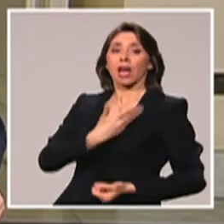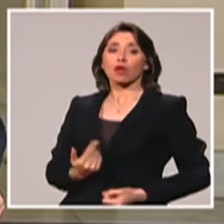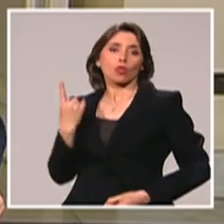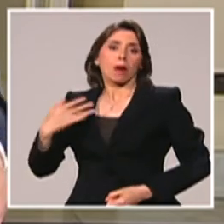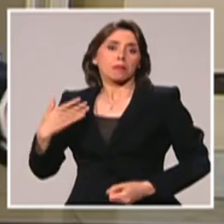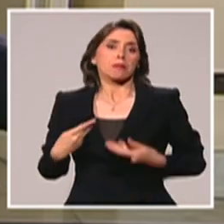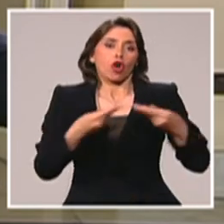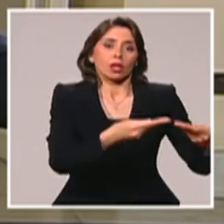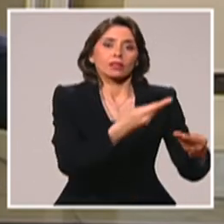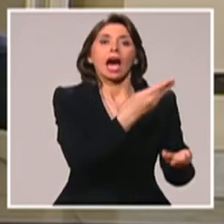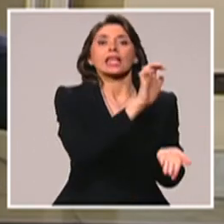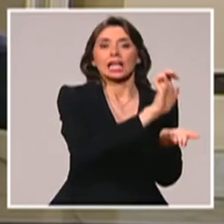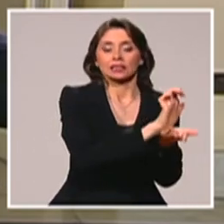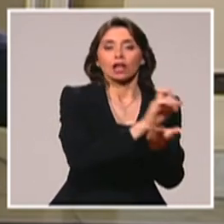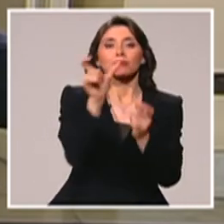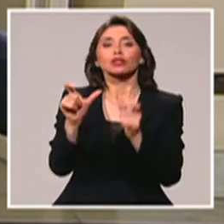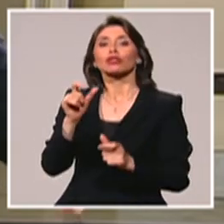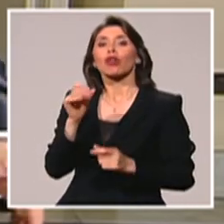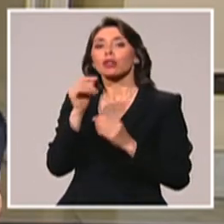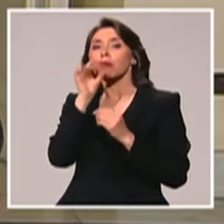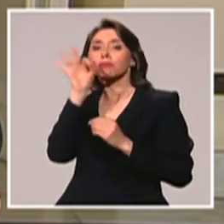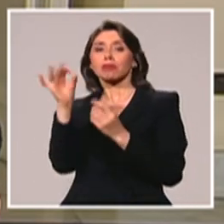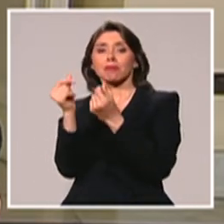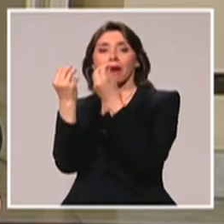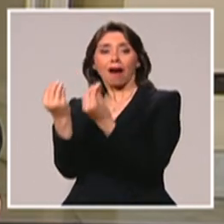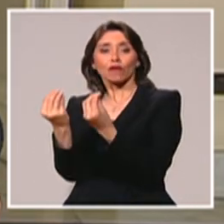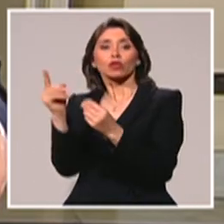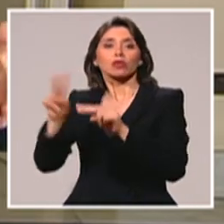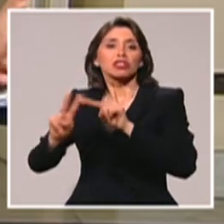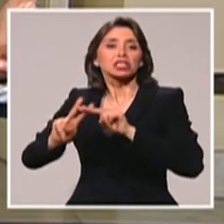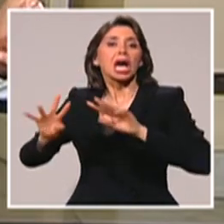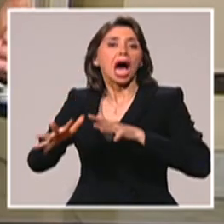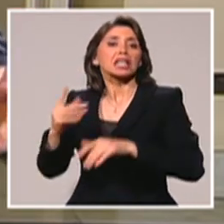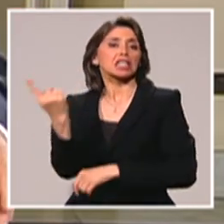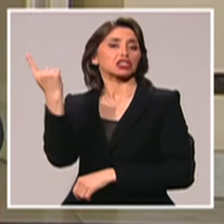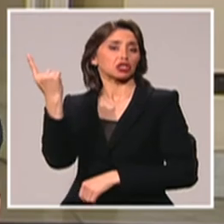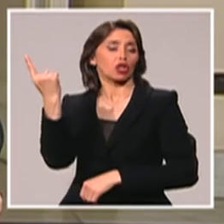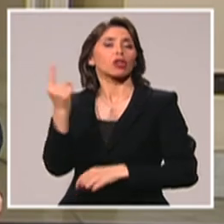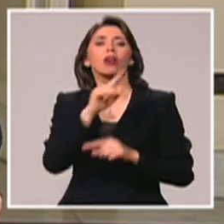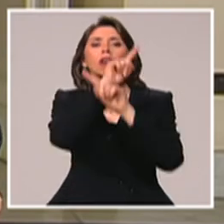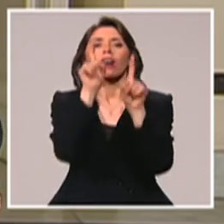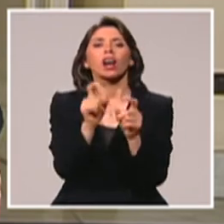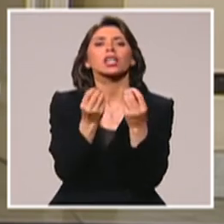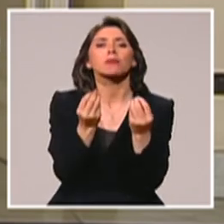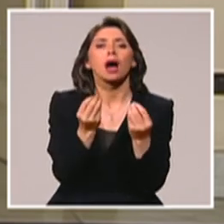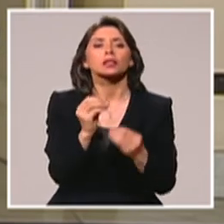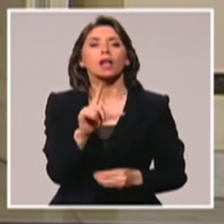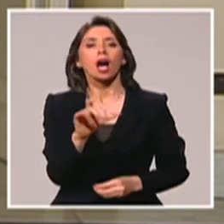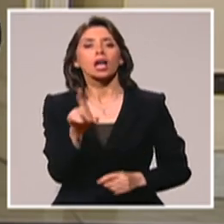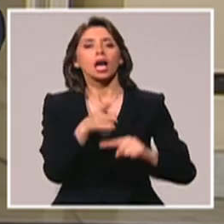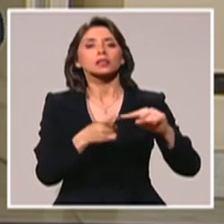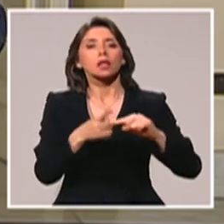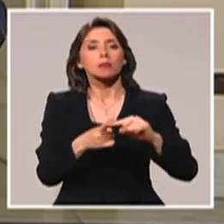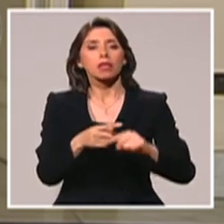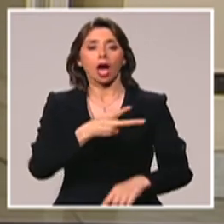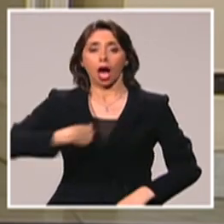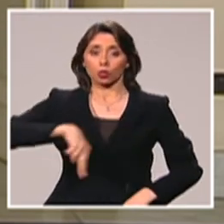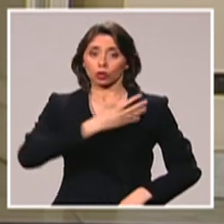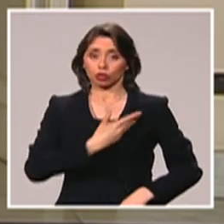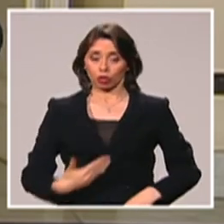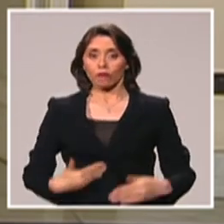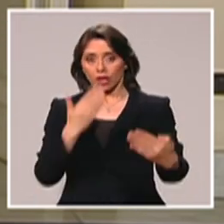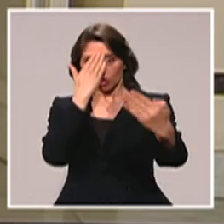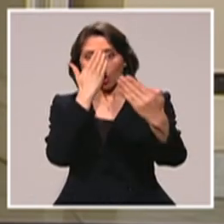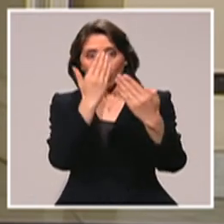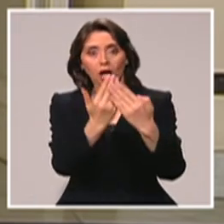los más afortunados se las arregla solos y qué pasa con nuestra clase media nuestro gobierno le está dando la cara